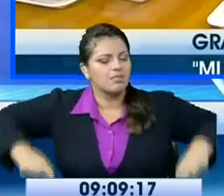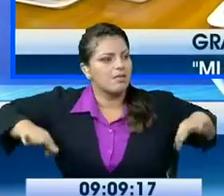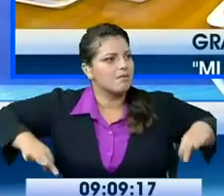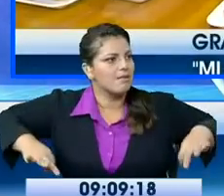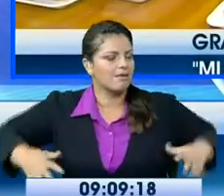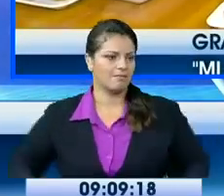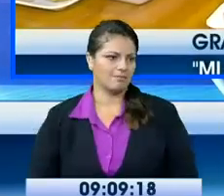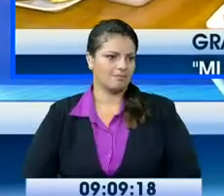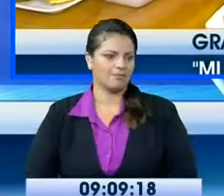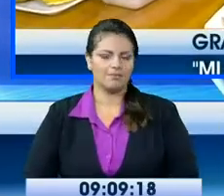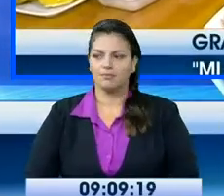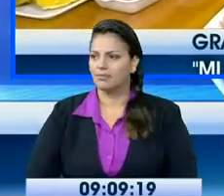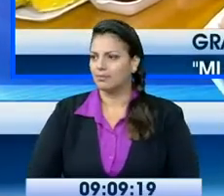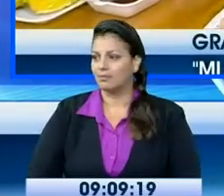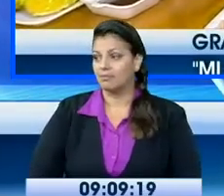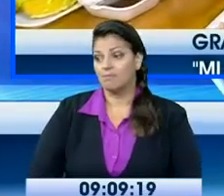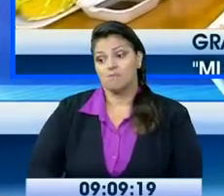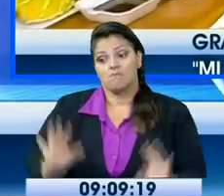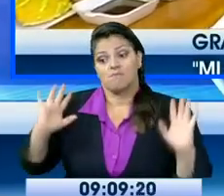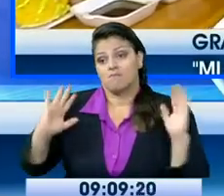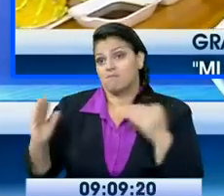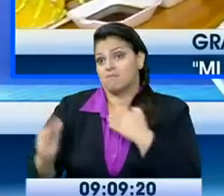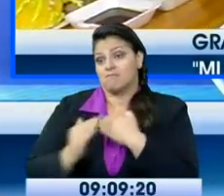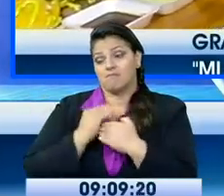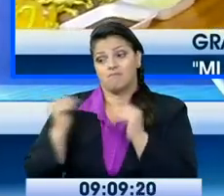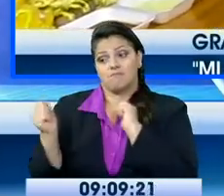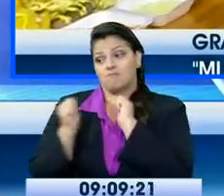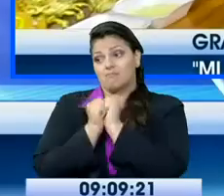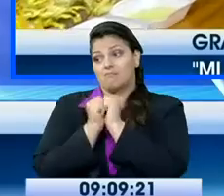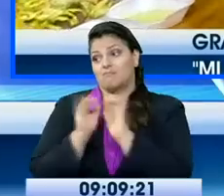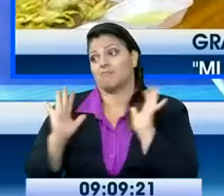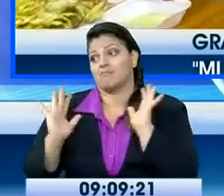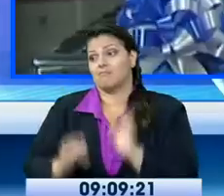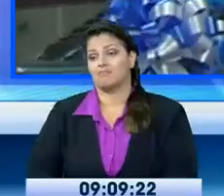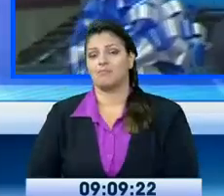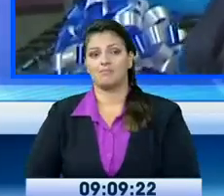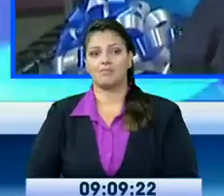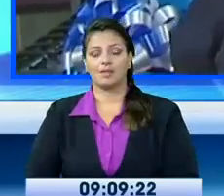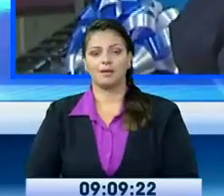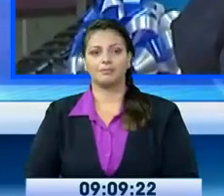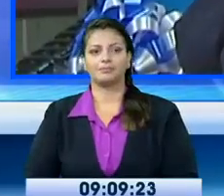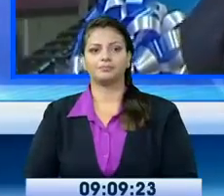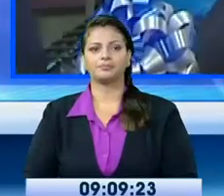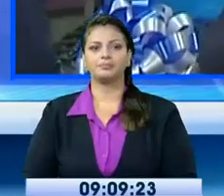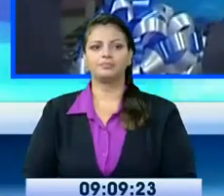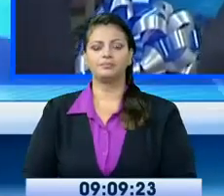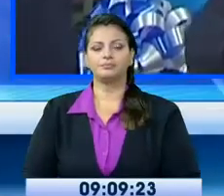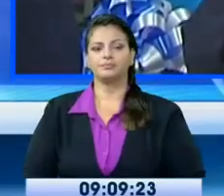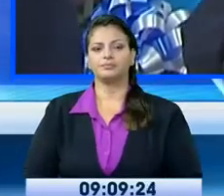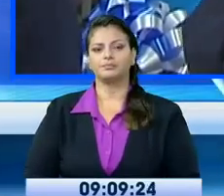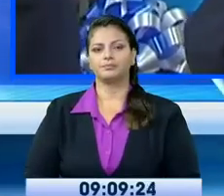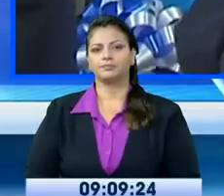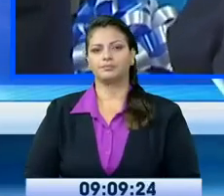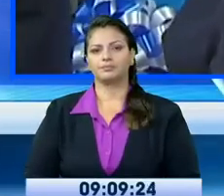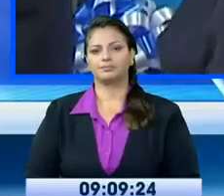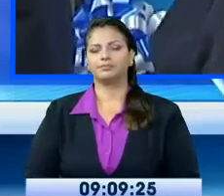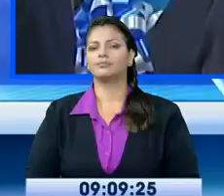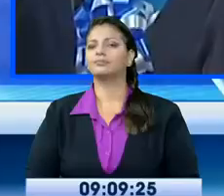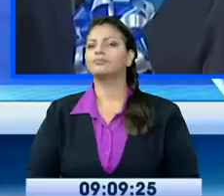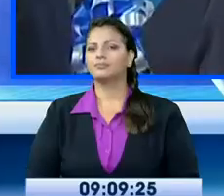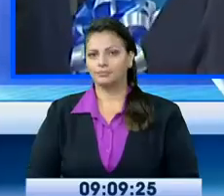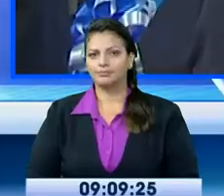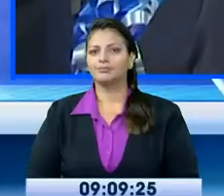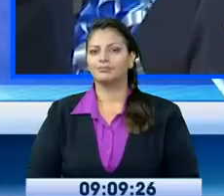vamos. Hazte cargo, pájaro, también está chiro. Ahí nos vamos igual. Oye, Luisa, sí, pero... Yo digo, sí, todos los platos que participaron